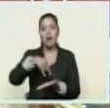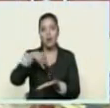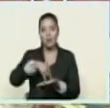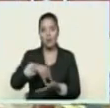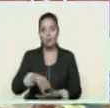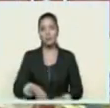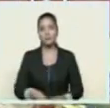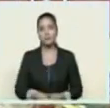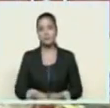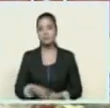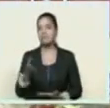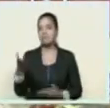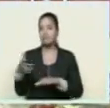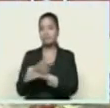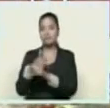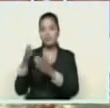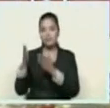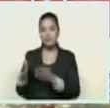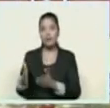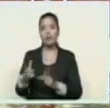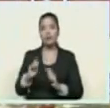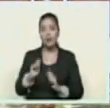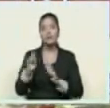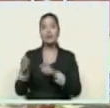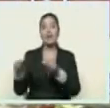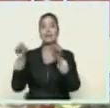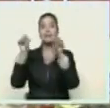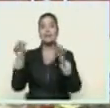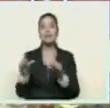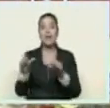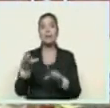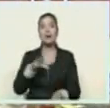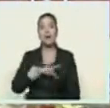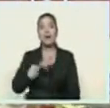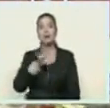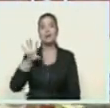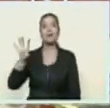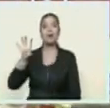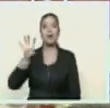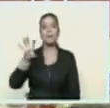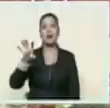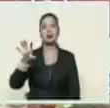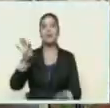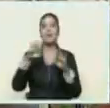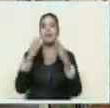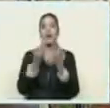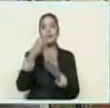huevo d el triste no de carne de la patria